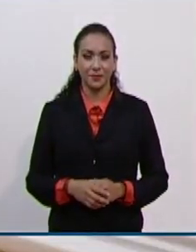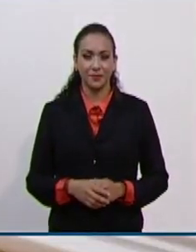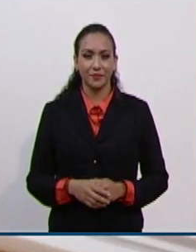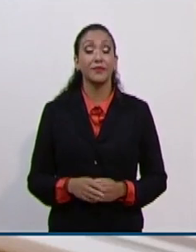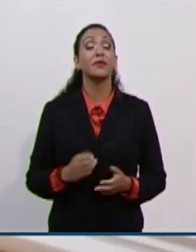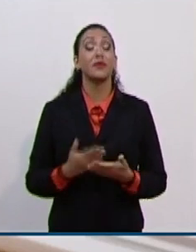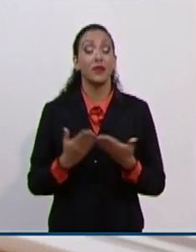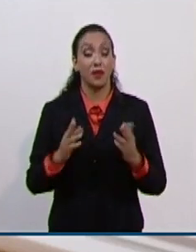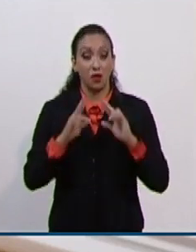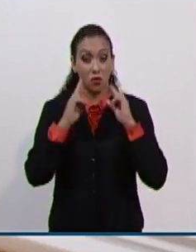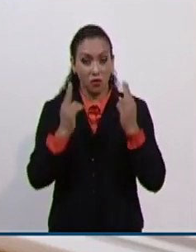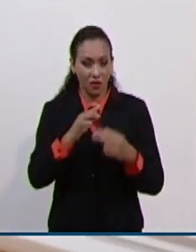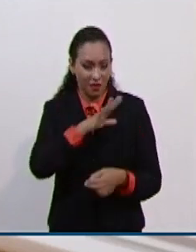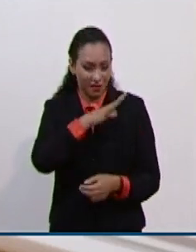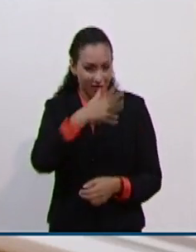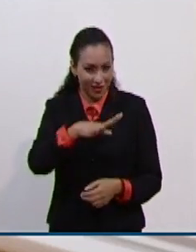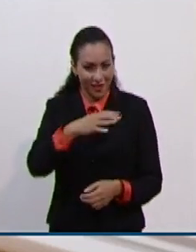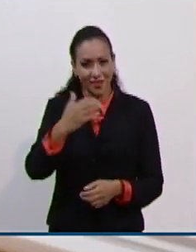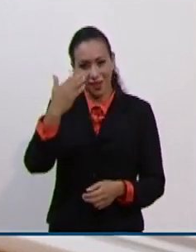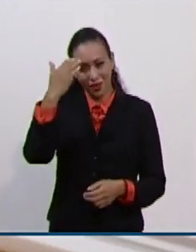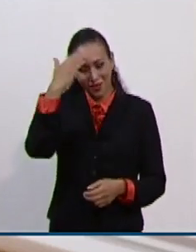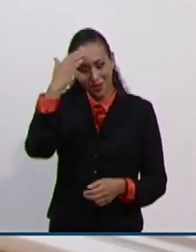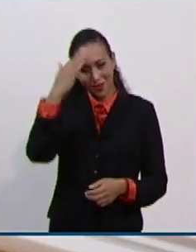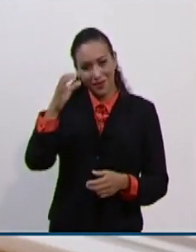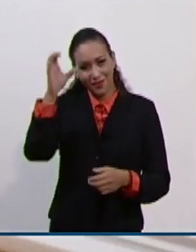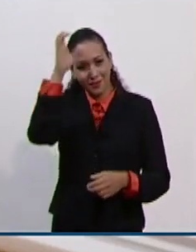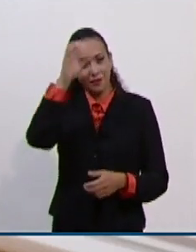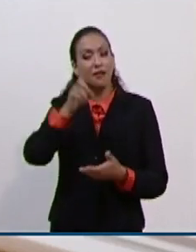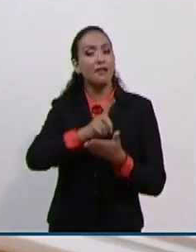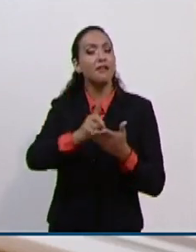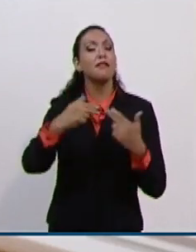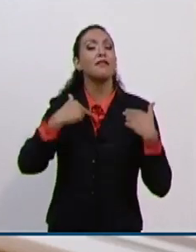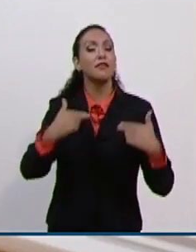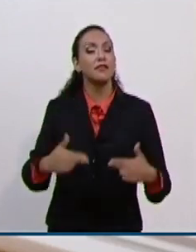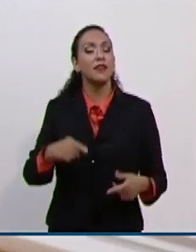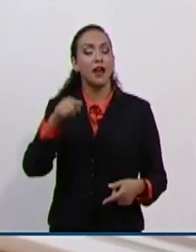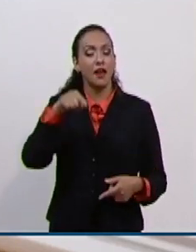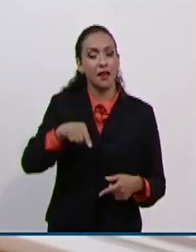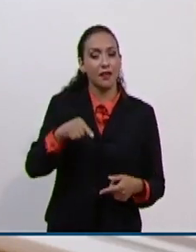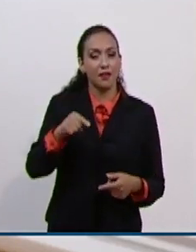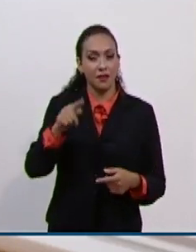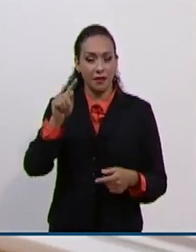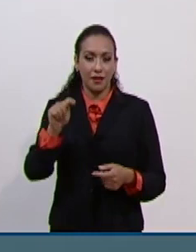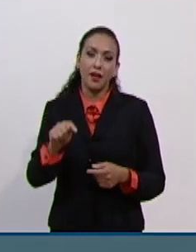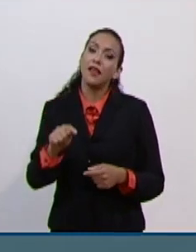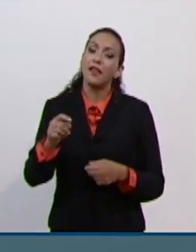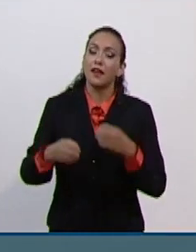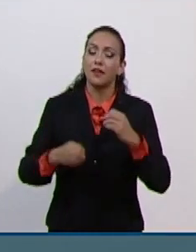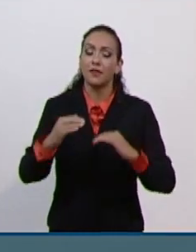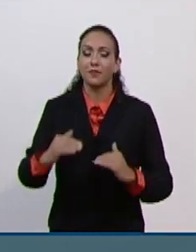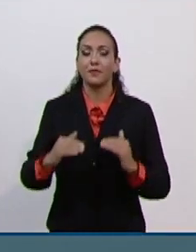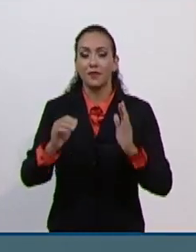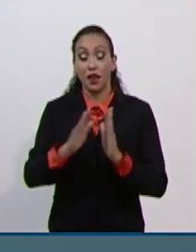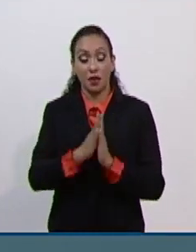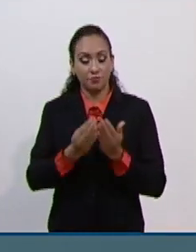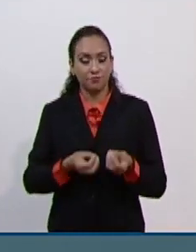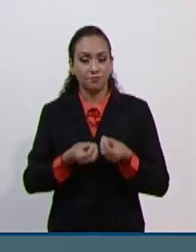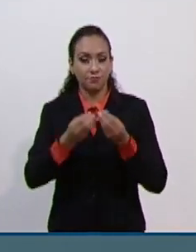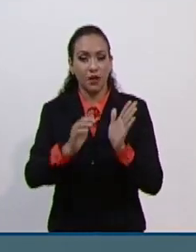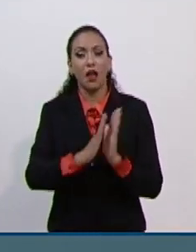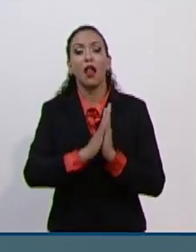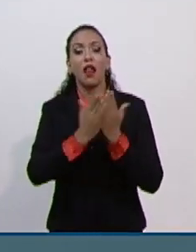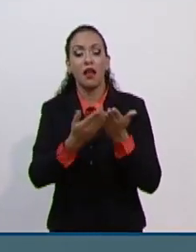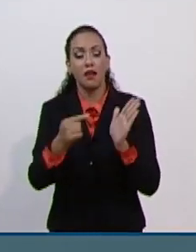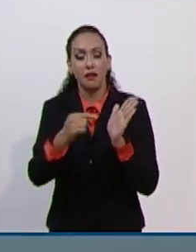La Unidad General de Conocimiento Científico y Derechos Humanos de la Suprema Corte lanzó el fotolibro Fuera de Foco, Fotografía y Derechos